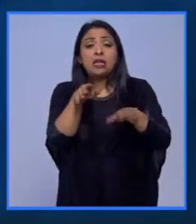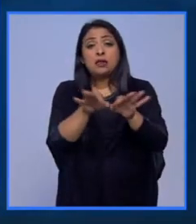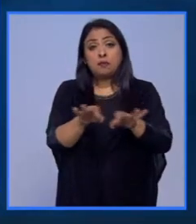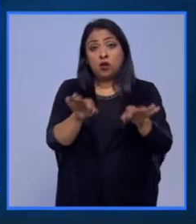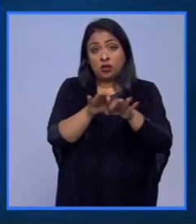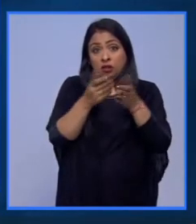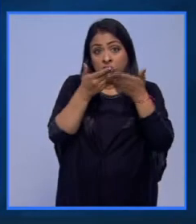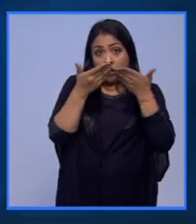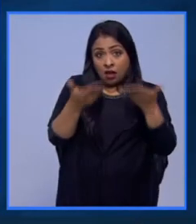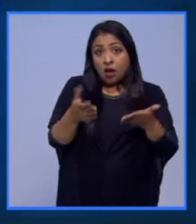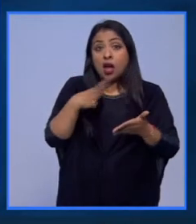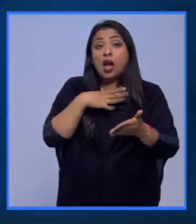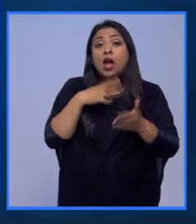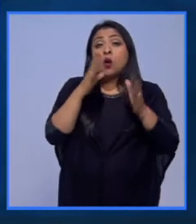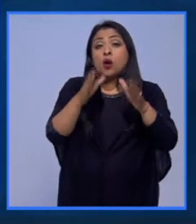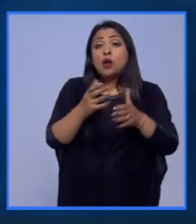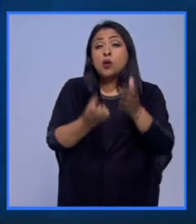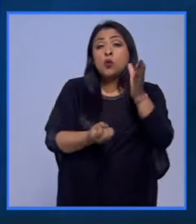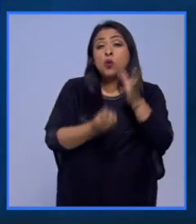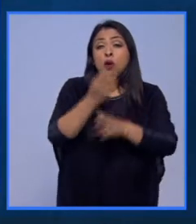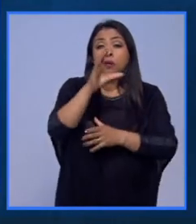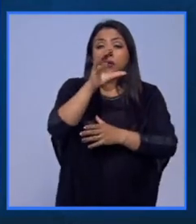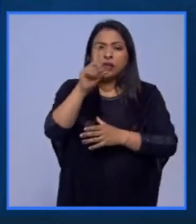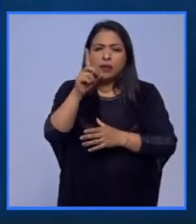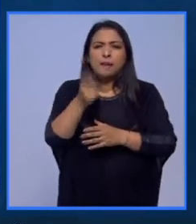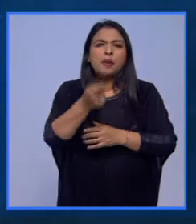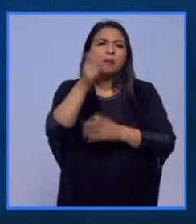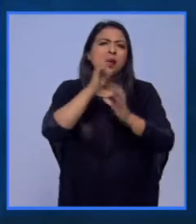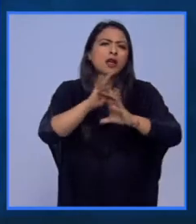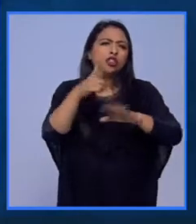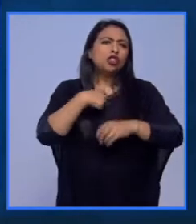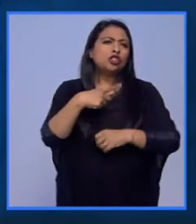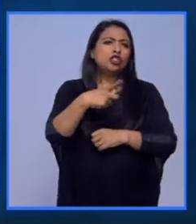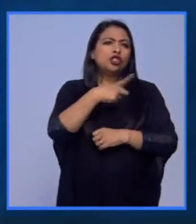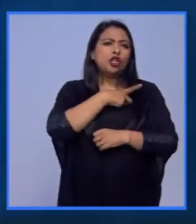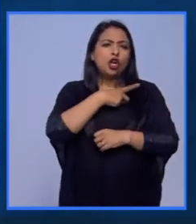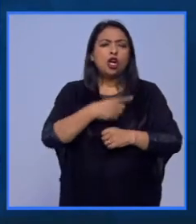estamos grabando nuestro nuevo disco y vienen nuestras primeras canciones solistas.